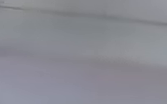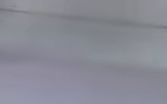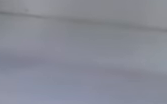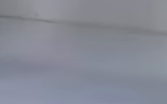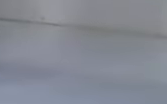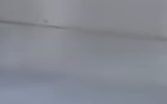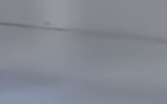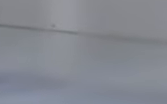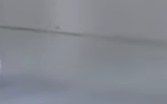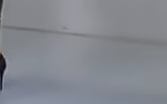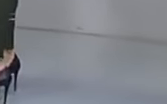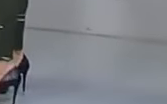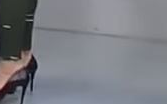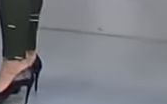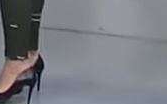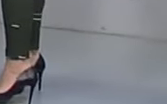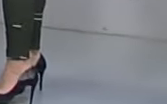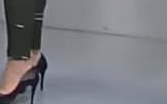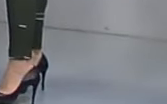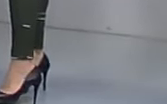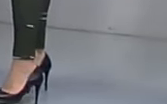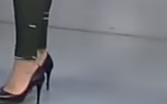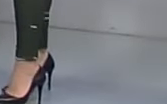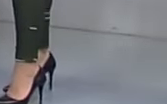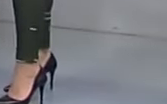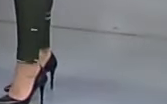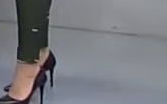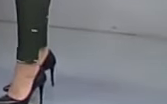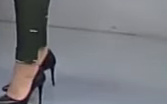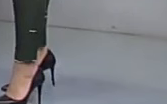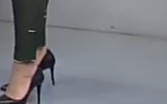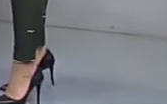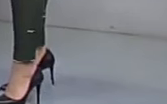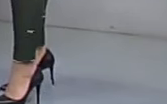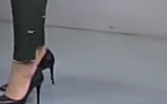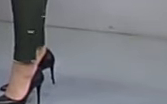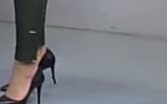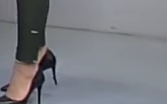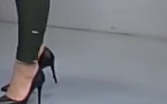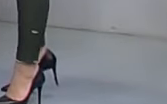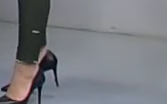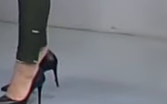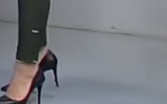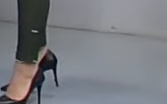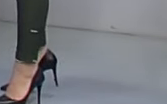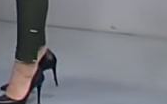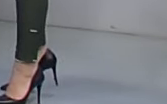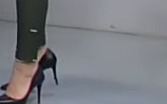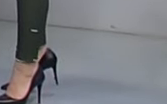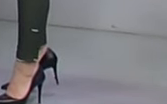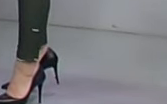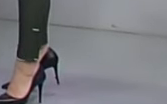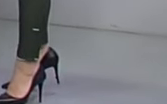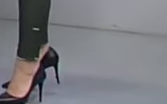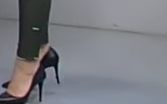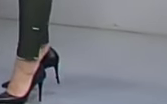Vamos a cambiar de tema, le vamos a dar la bienvenida a un colega por primera vez aquí en la edición central. Exacto, sí. Bienvenido. La primera de muchas, esperemos. Dale.